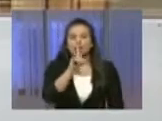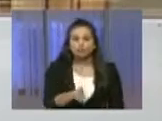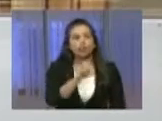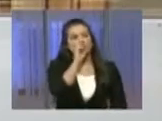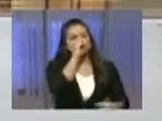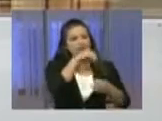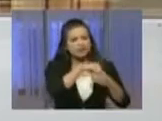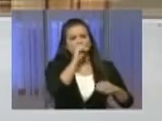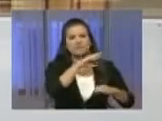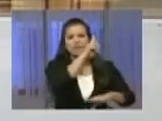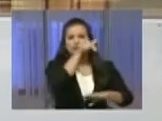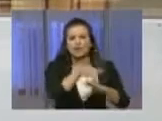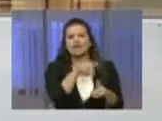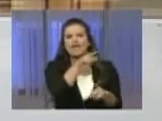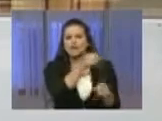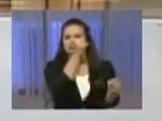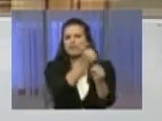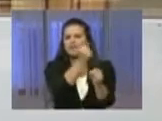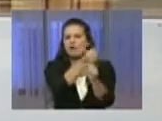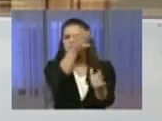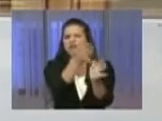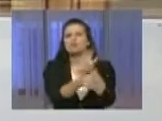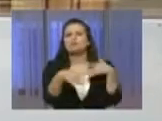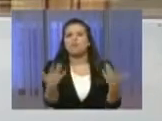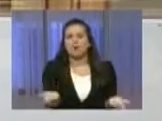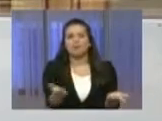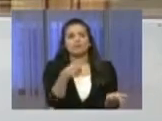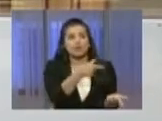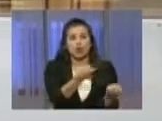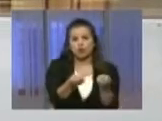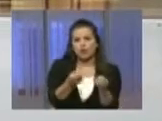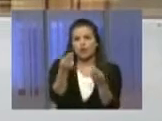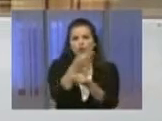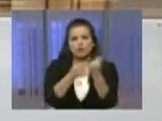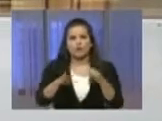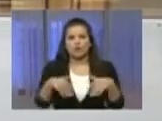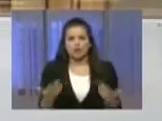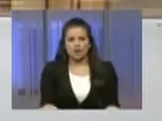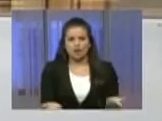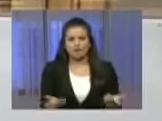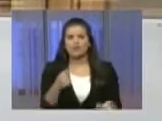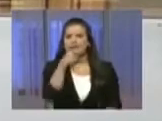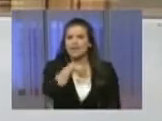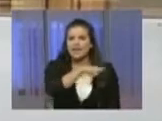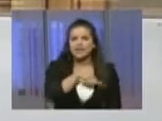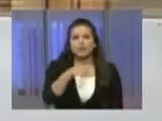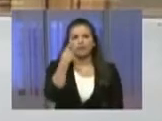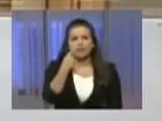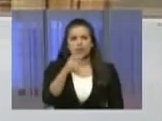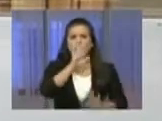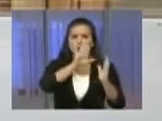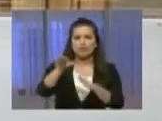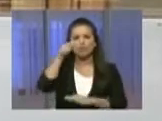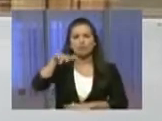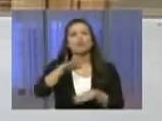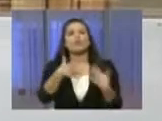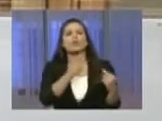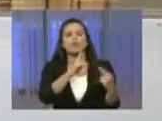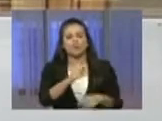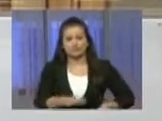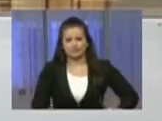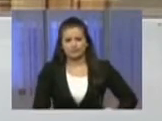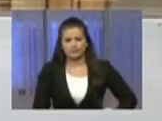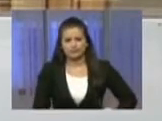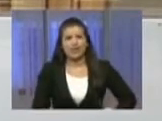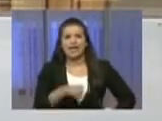nacional para estabilizar recuperar la economía Para apoyar a nuestro pueblo para buscar